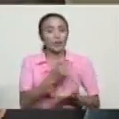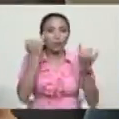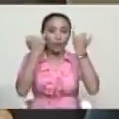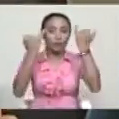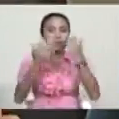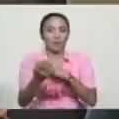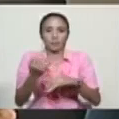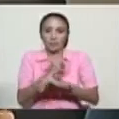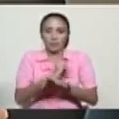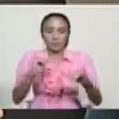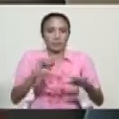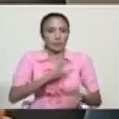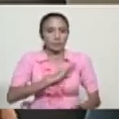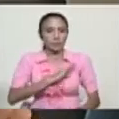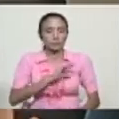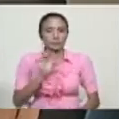cosa